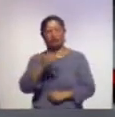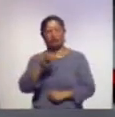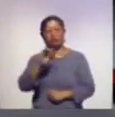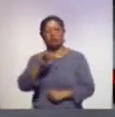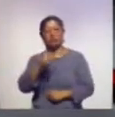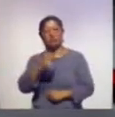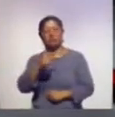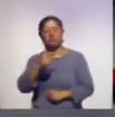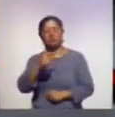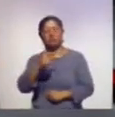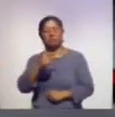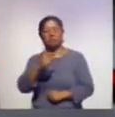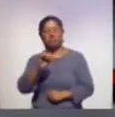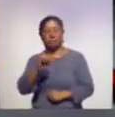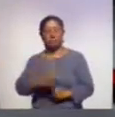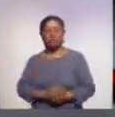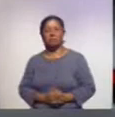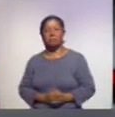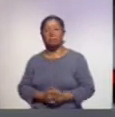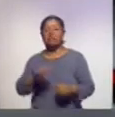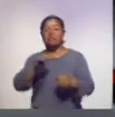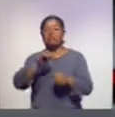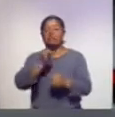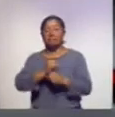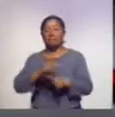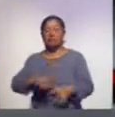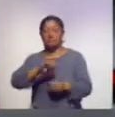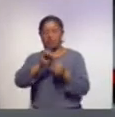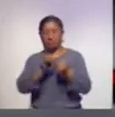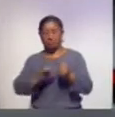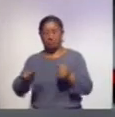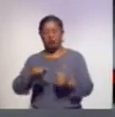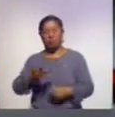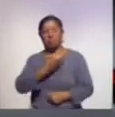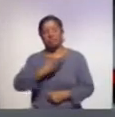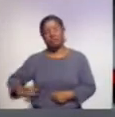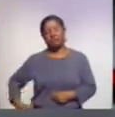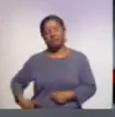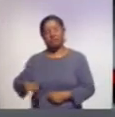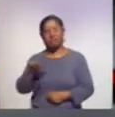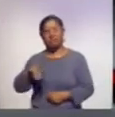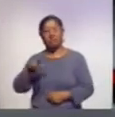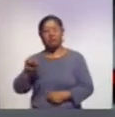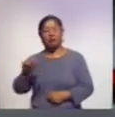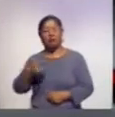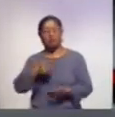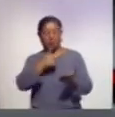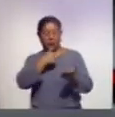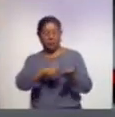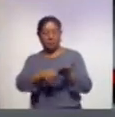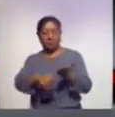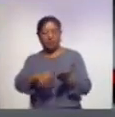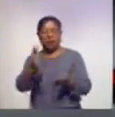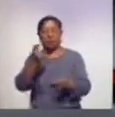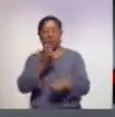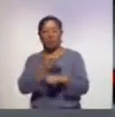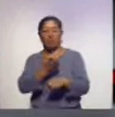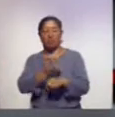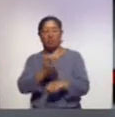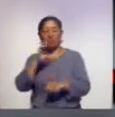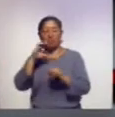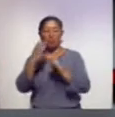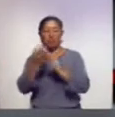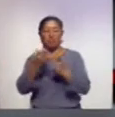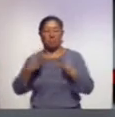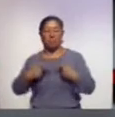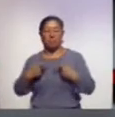En información nacional, dirige el presidente López Obrador carta a congresistas de Estados Unidos.